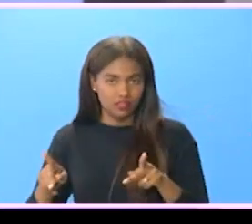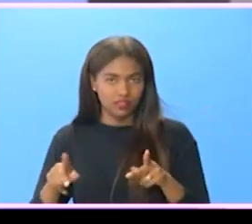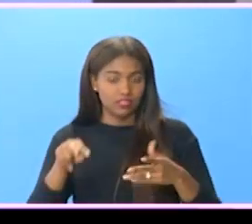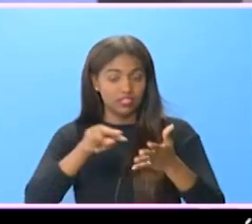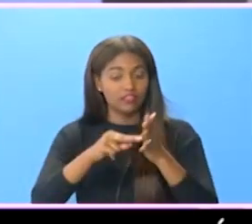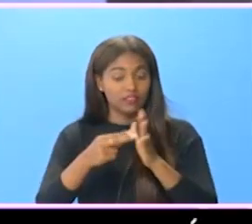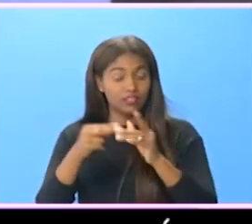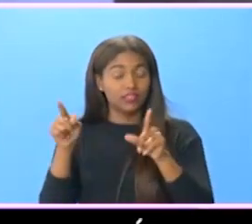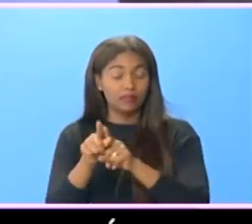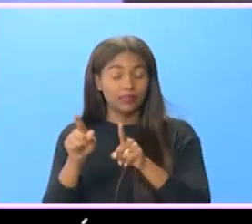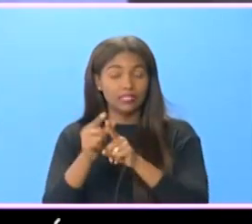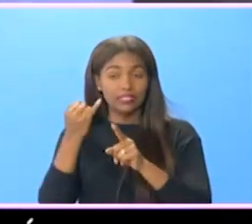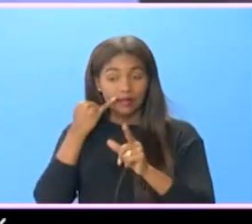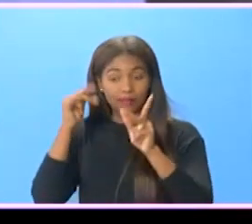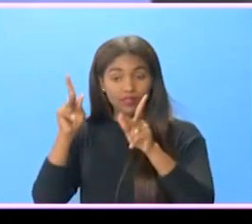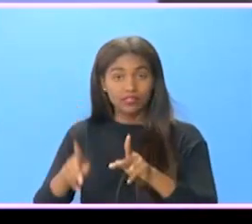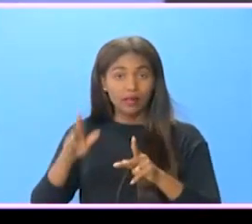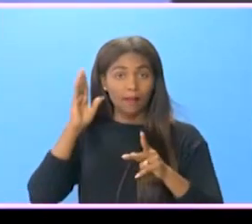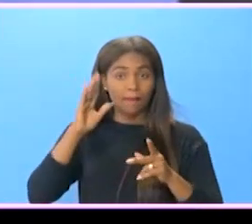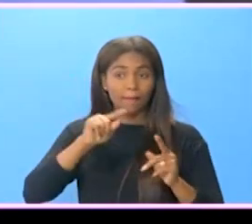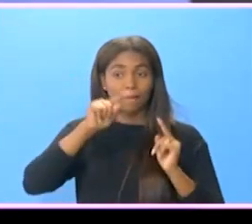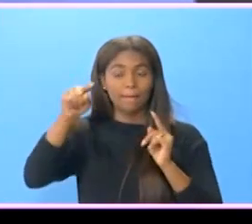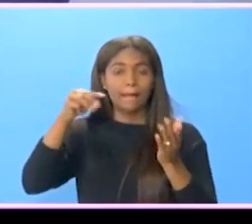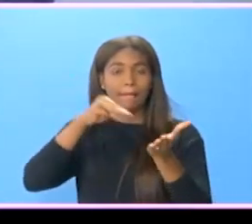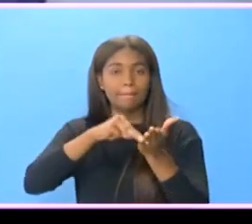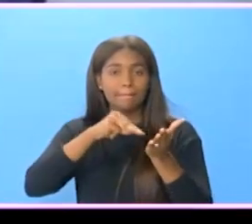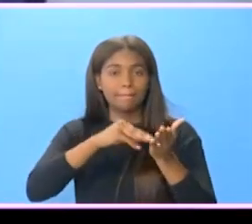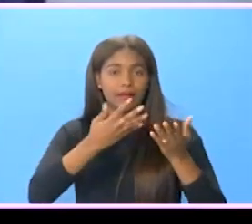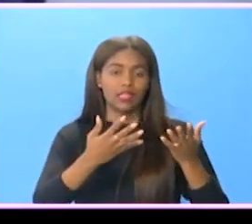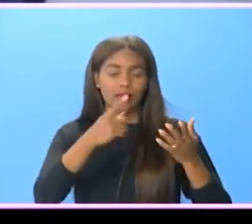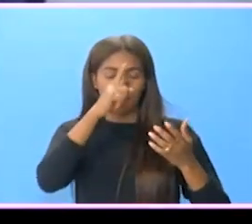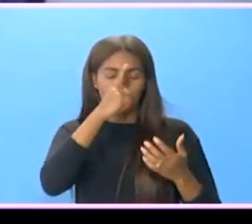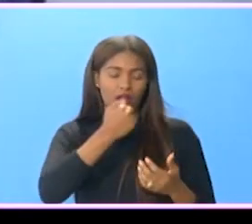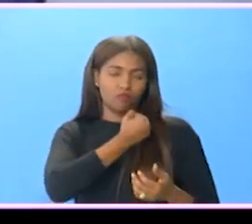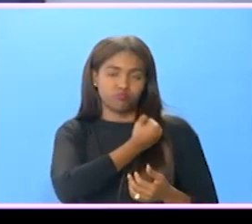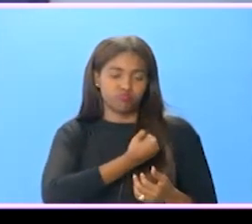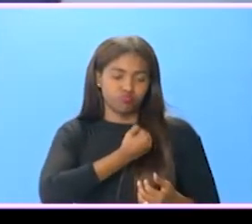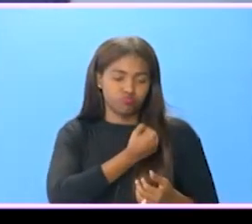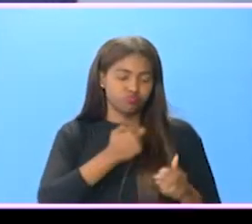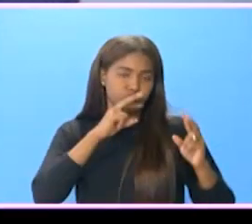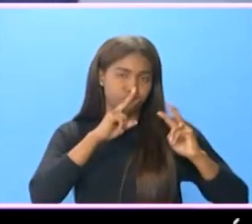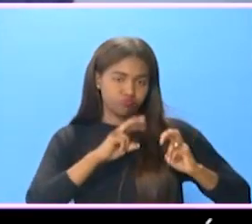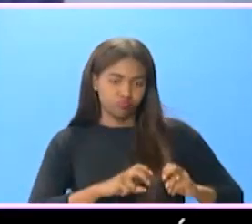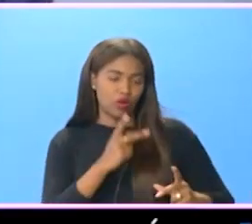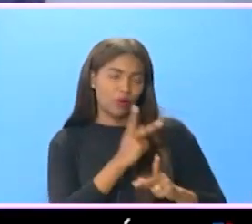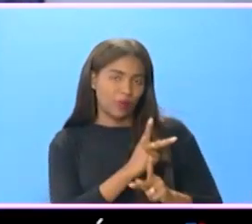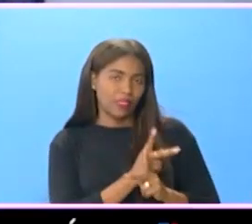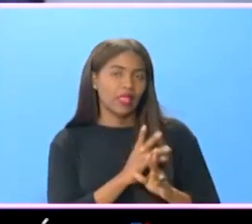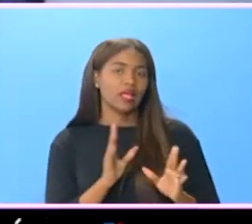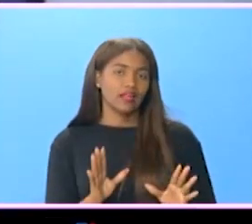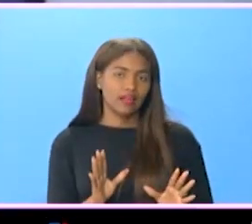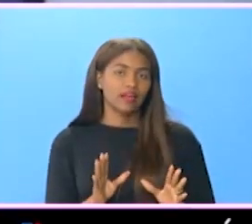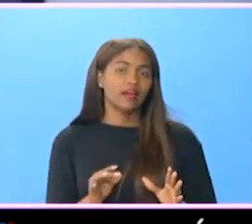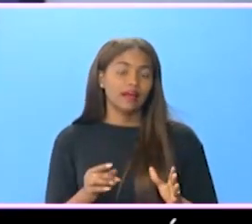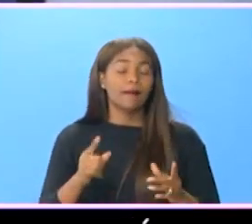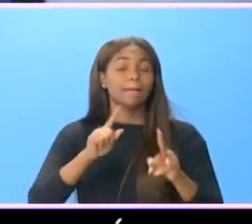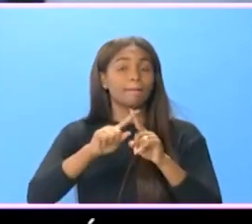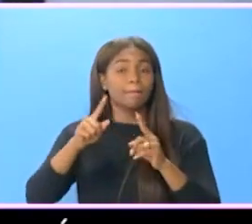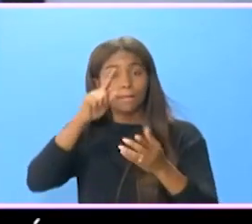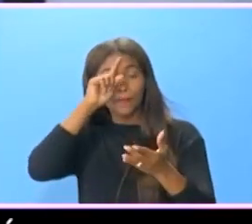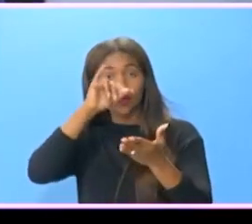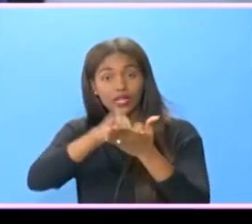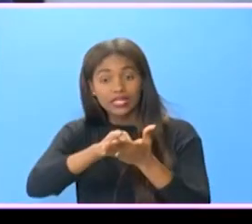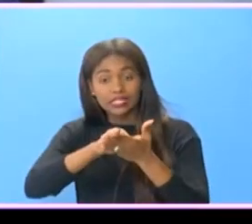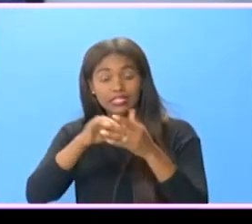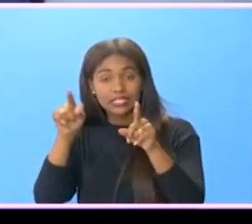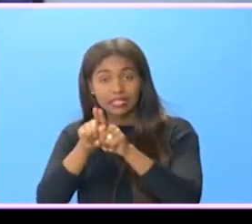es también si la paciente se va a hacer quimioterapia, si se le va a dar radioterapia. Por lo tanto, con el